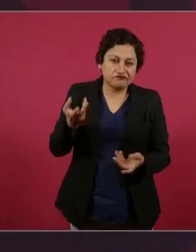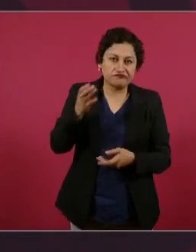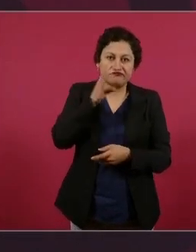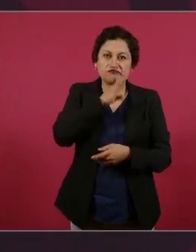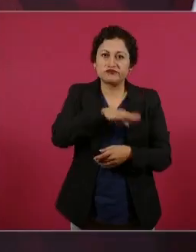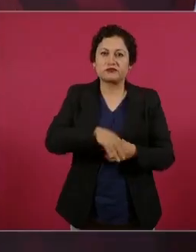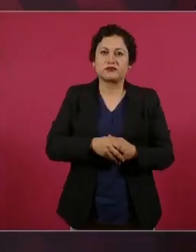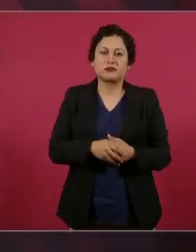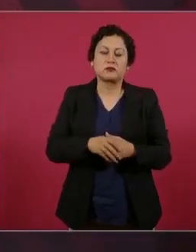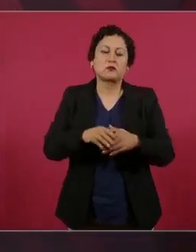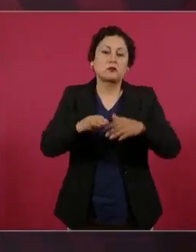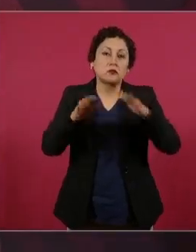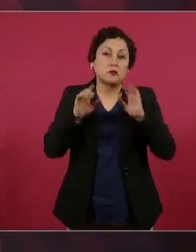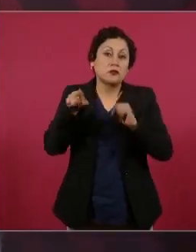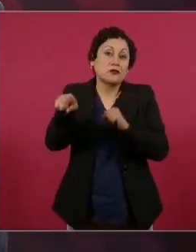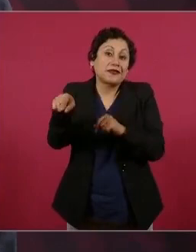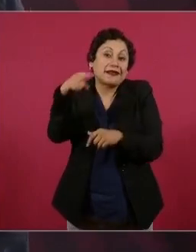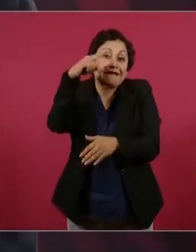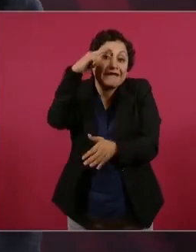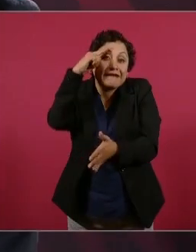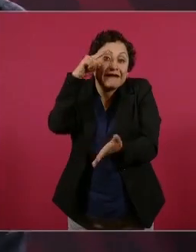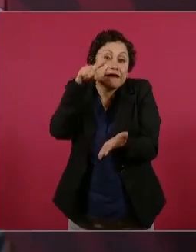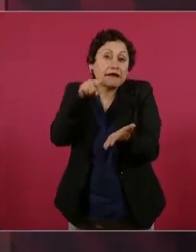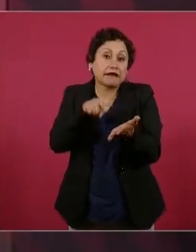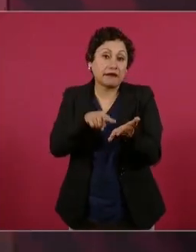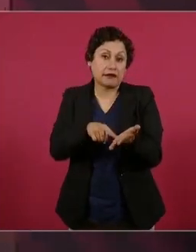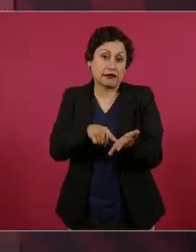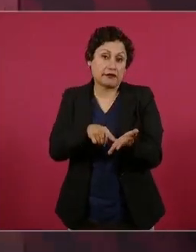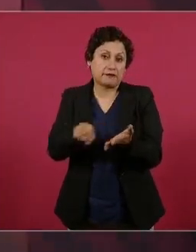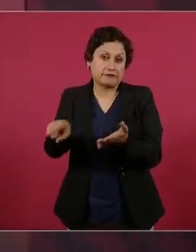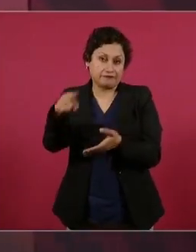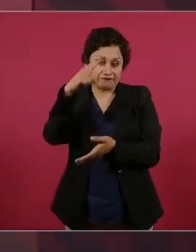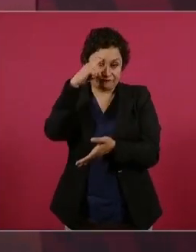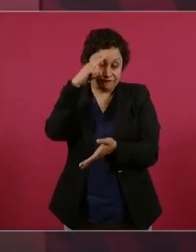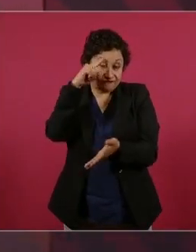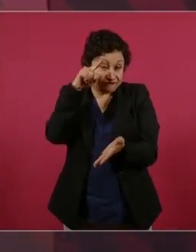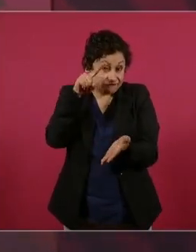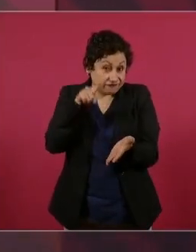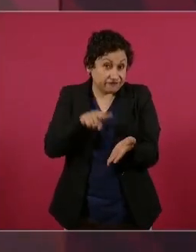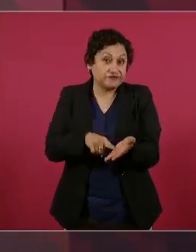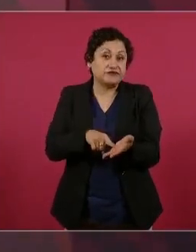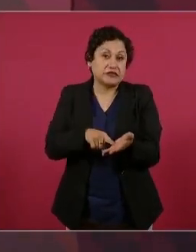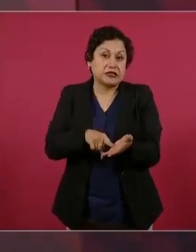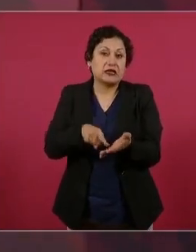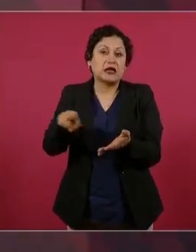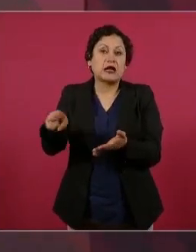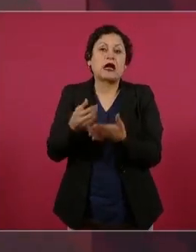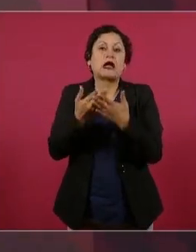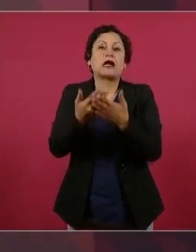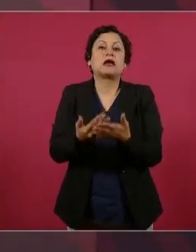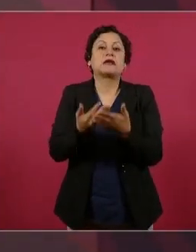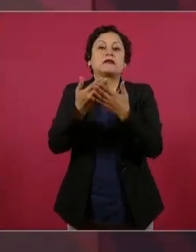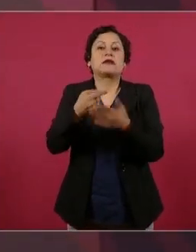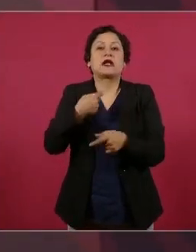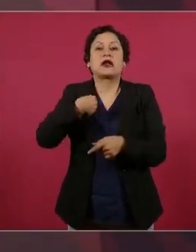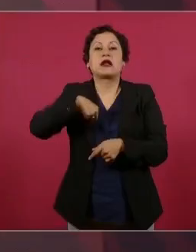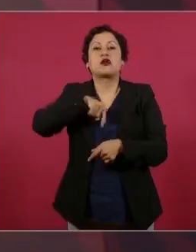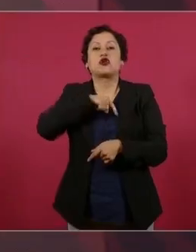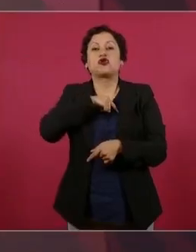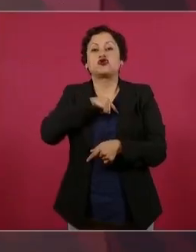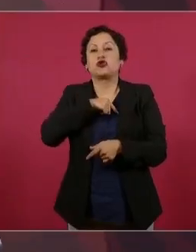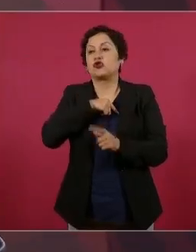y están pensando que pueden, ¿sí?, una vez que ya no estemos nosotros,